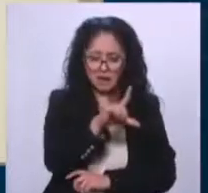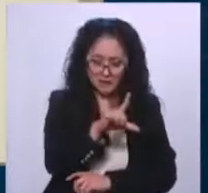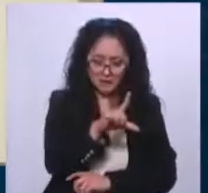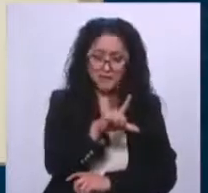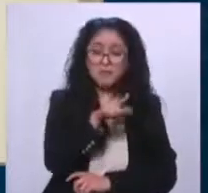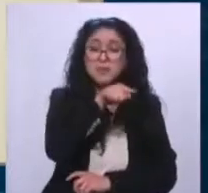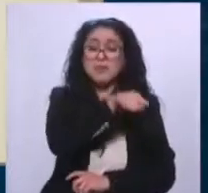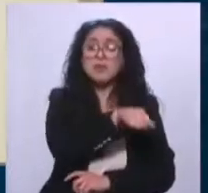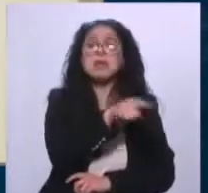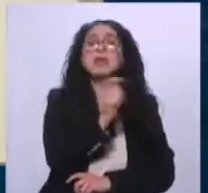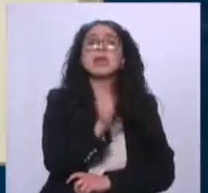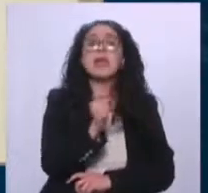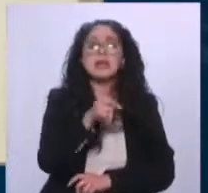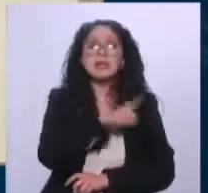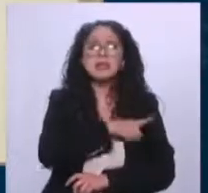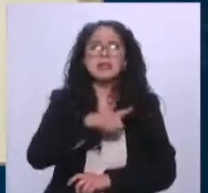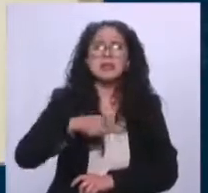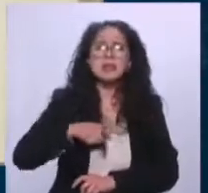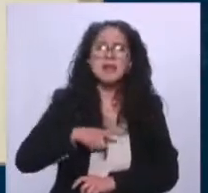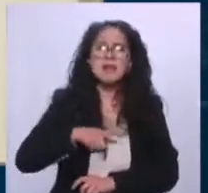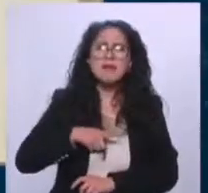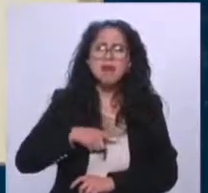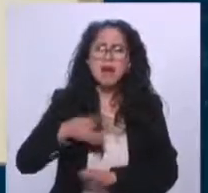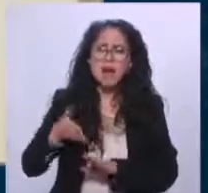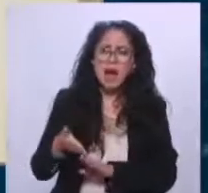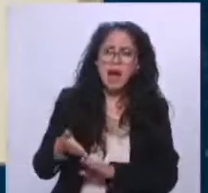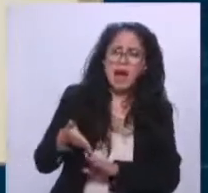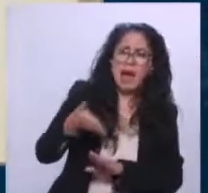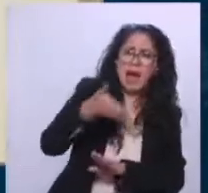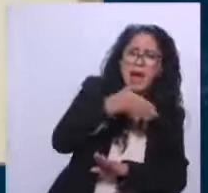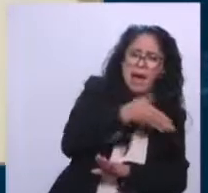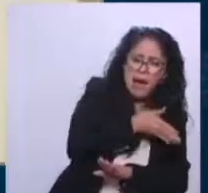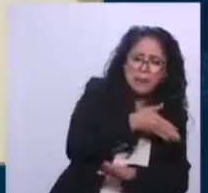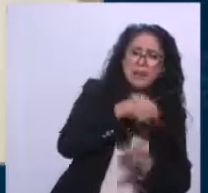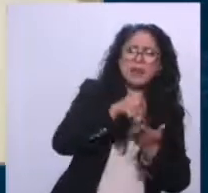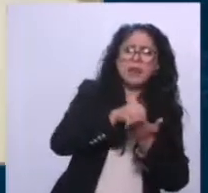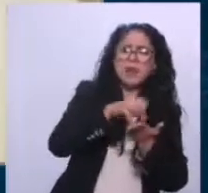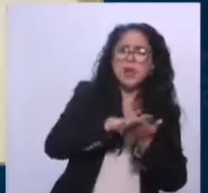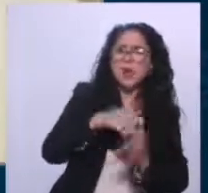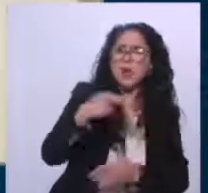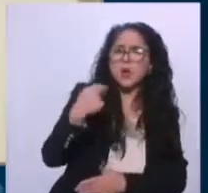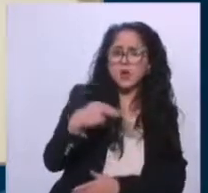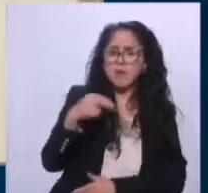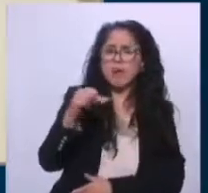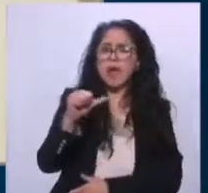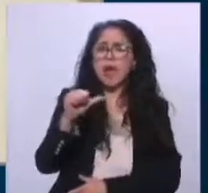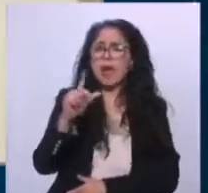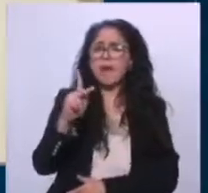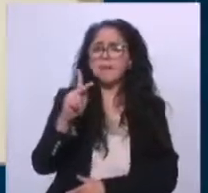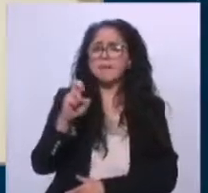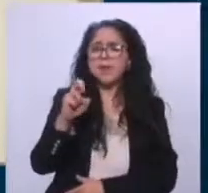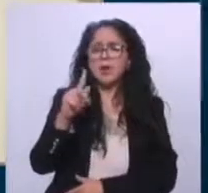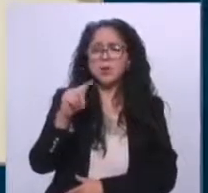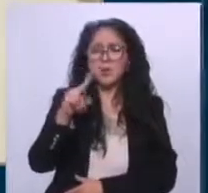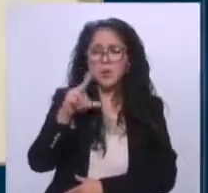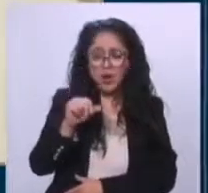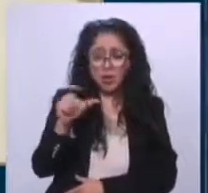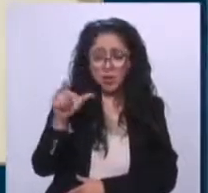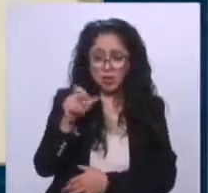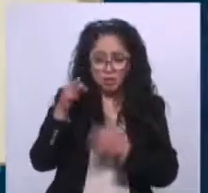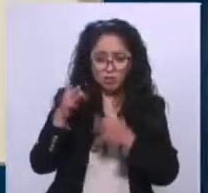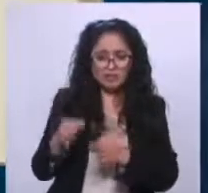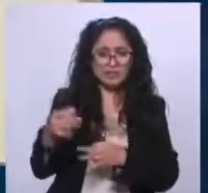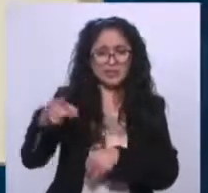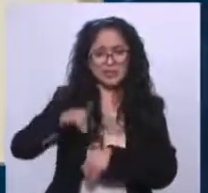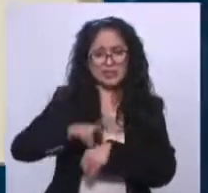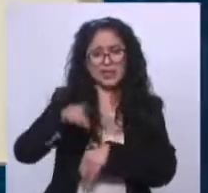por él es antes del dictado del auto de apertura a juicio, ¿no? Entonces, por esto es esta razón que en la audiencia intermedia,